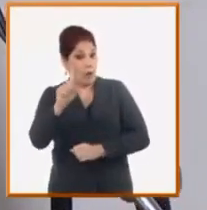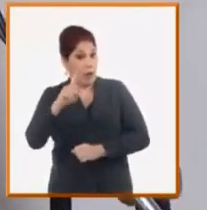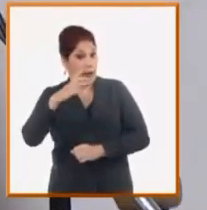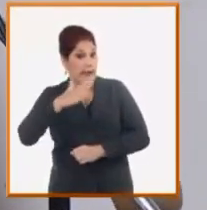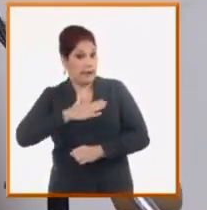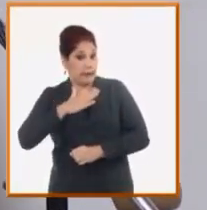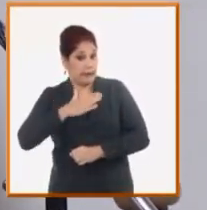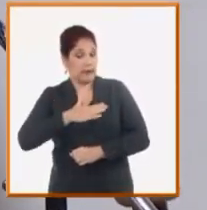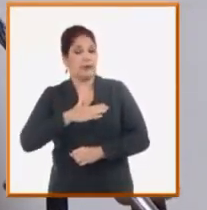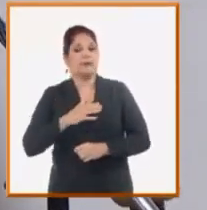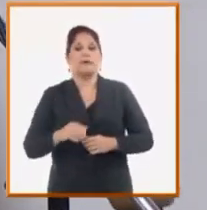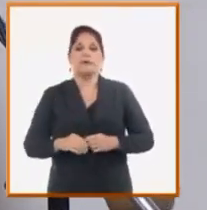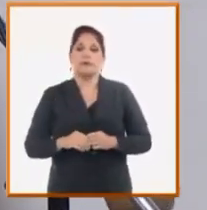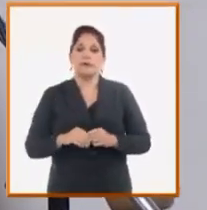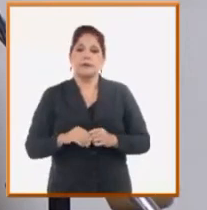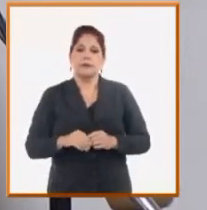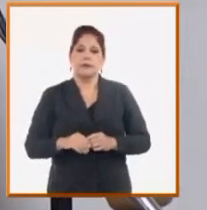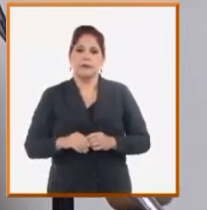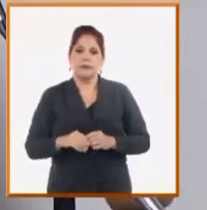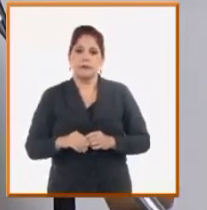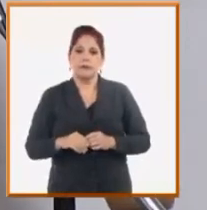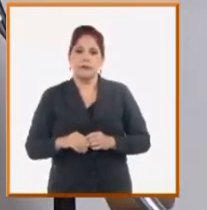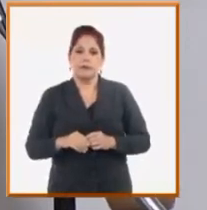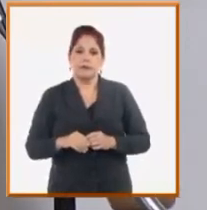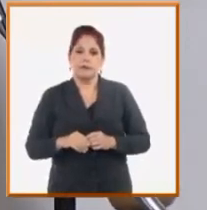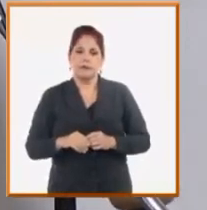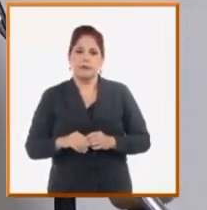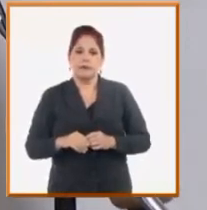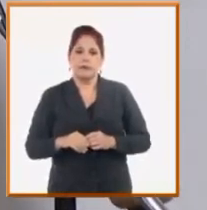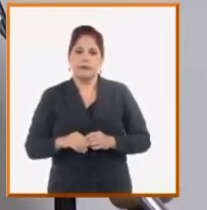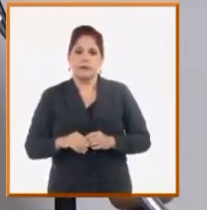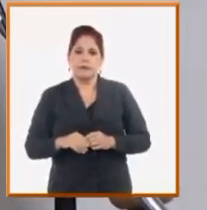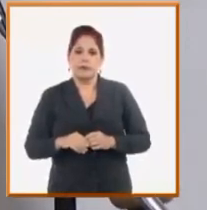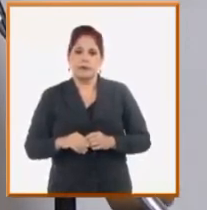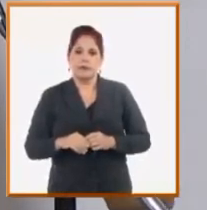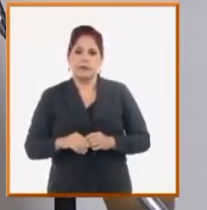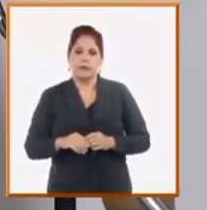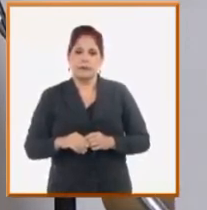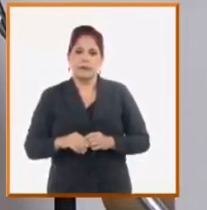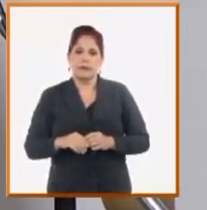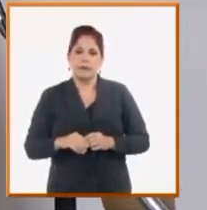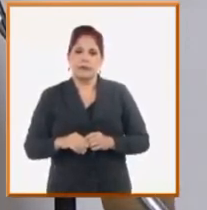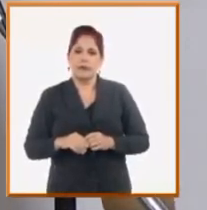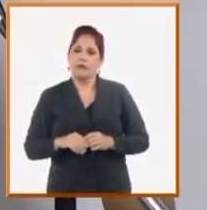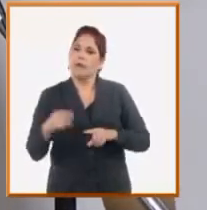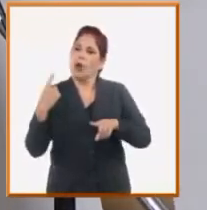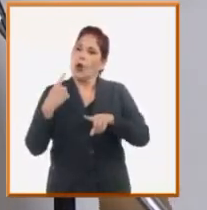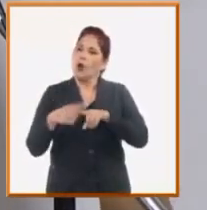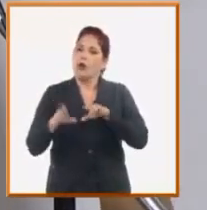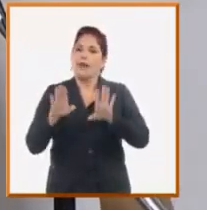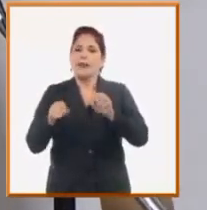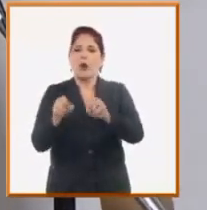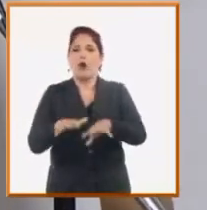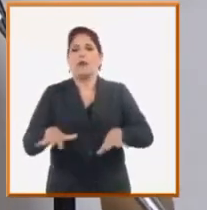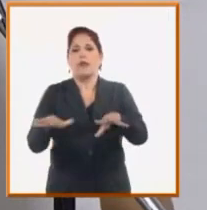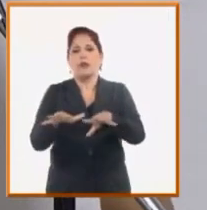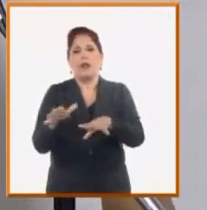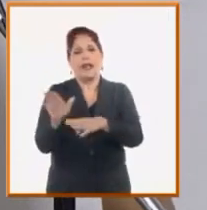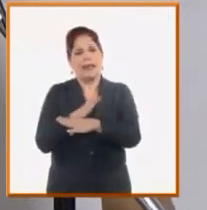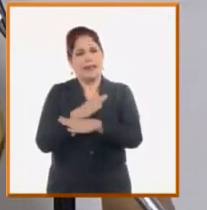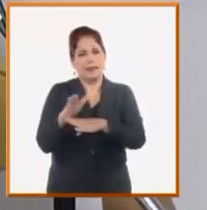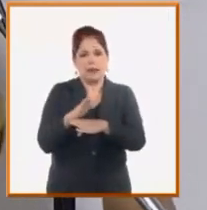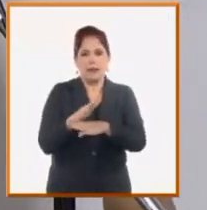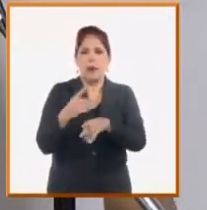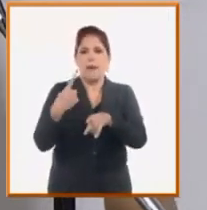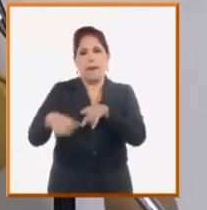de la empresa estatal. Y también existen condicionamientos para la obtención de algunas